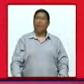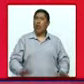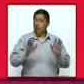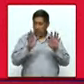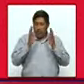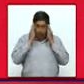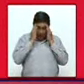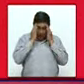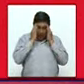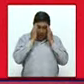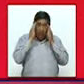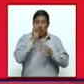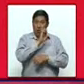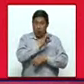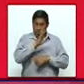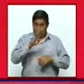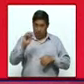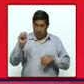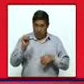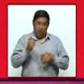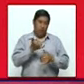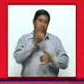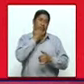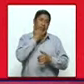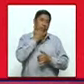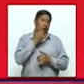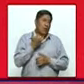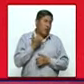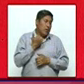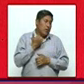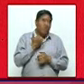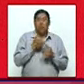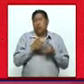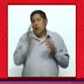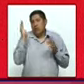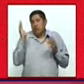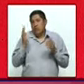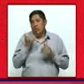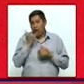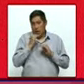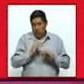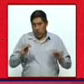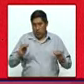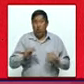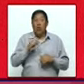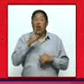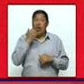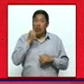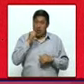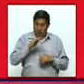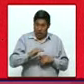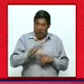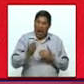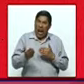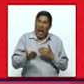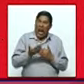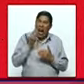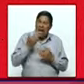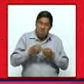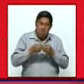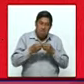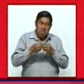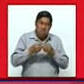A ver, vamos a Cochabamba porque esto le puede suceder a cualquier persona, mucho más a los niños. Y es que una menor estuvo a punto de perder un